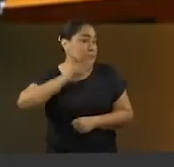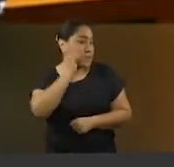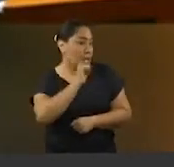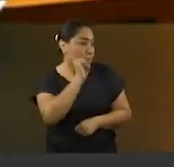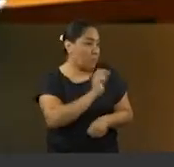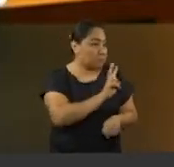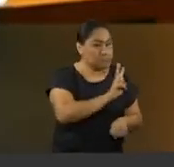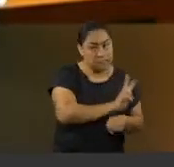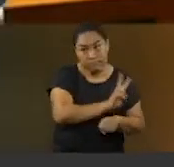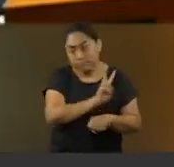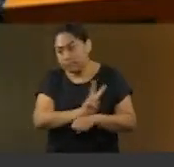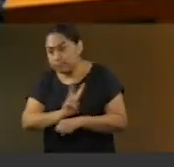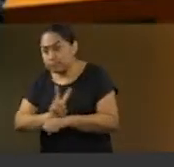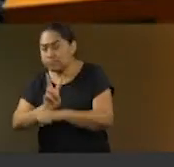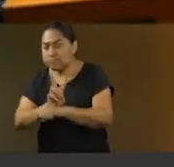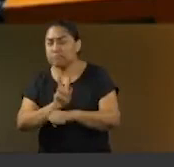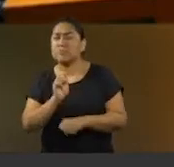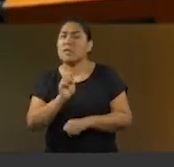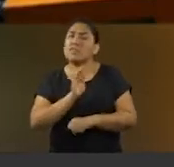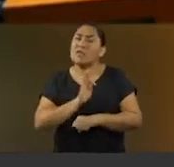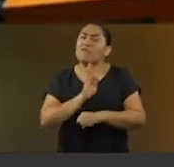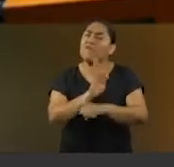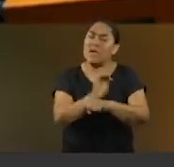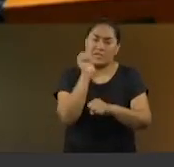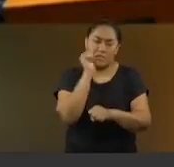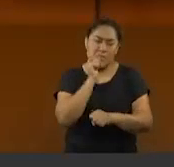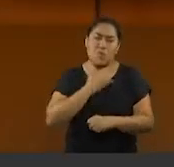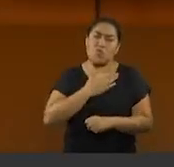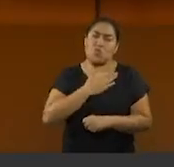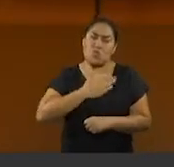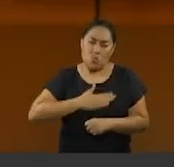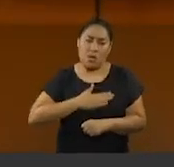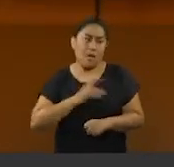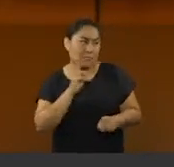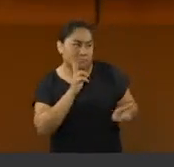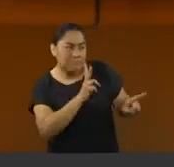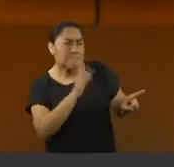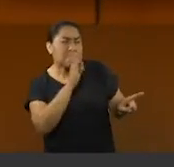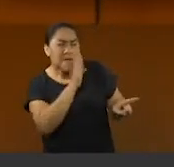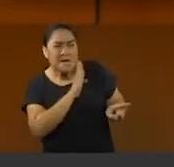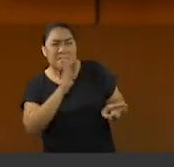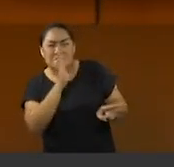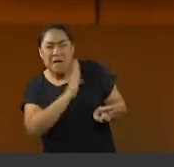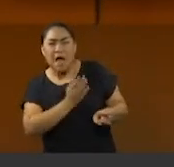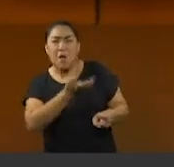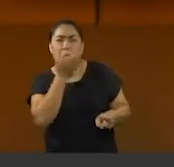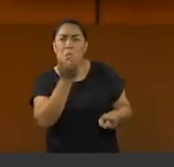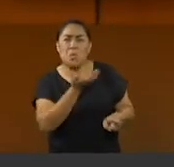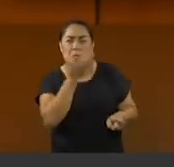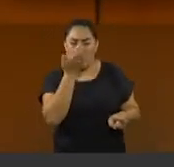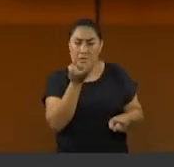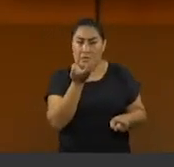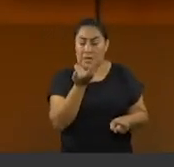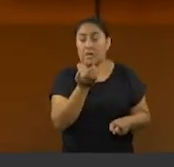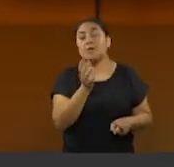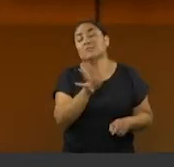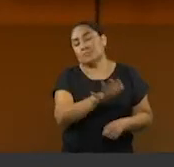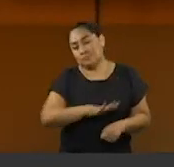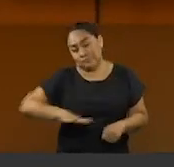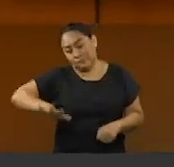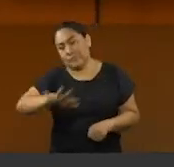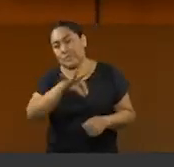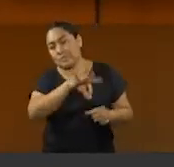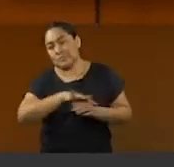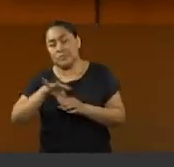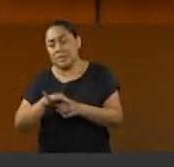para defender la democracia ante las malas prácticas. Que la fiesta democrática se lleve a cabo en un ambiente de